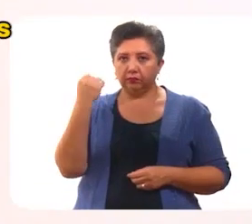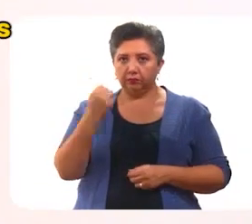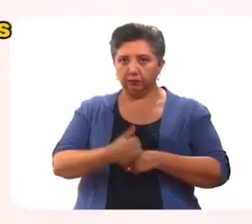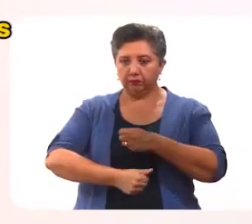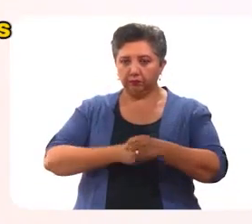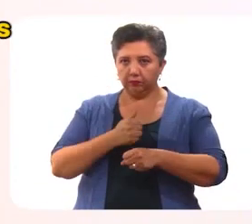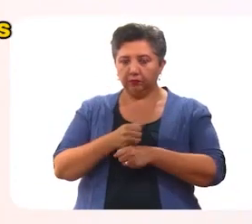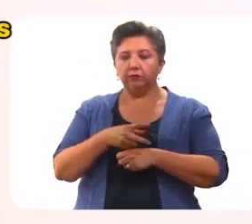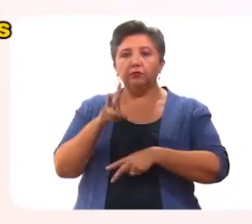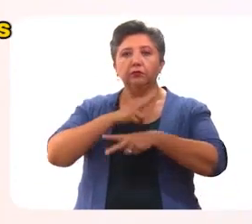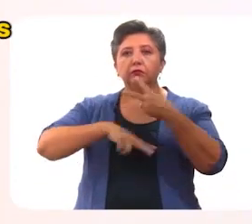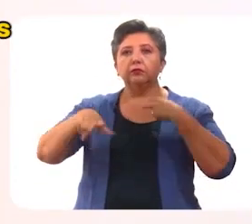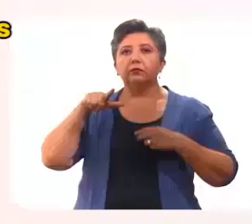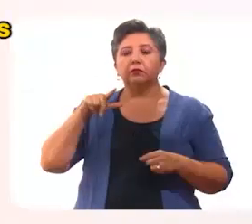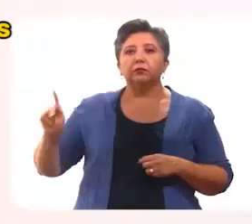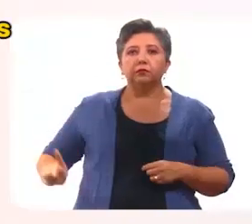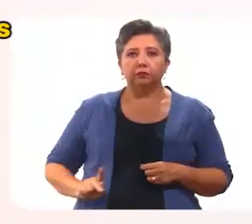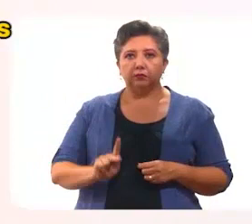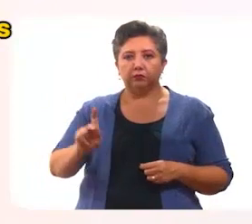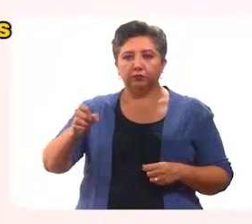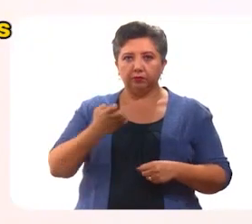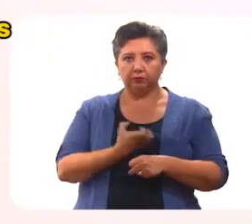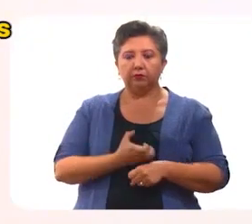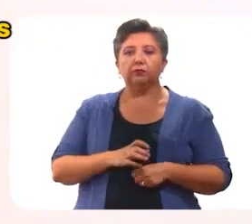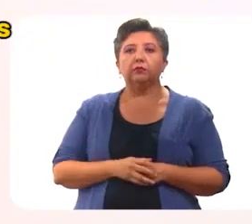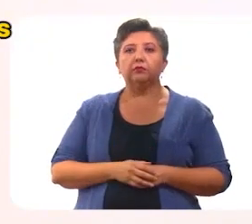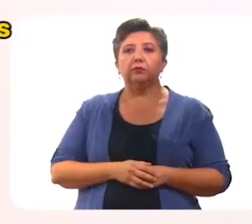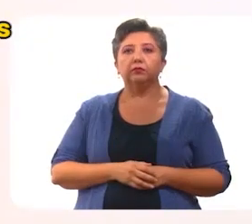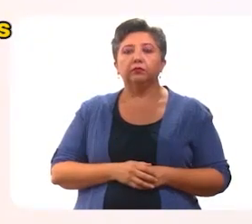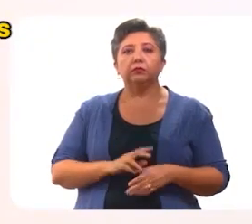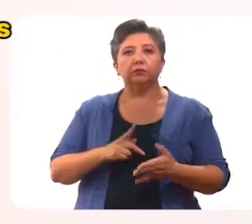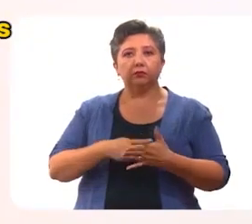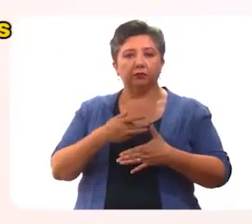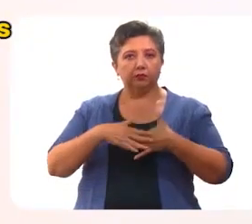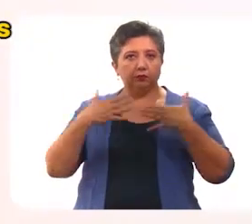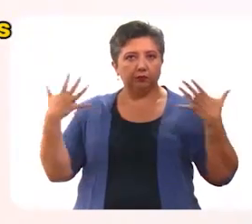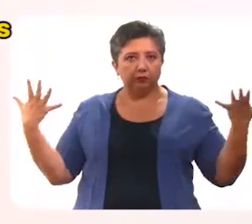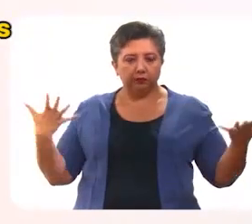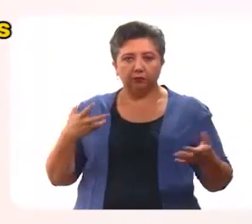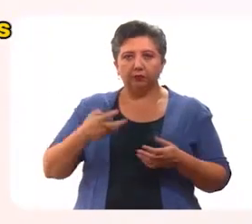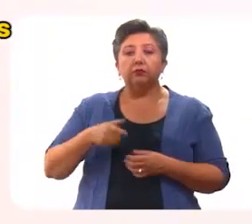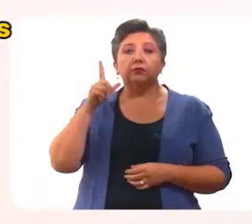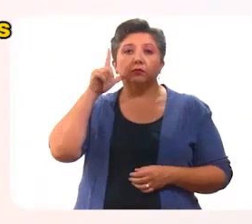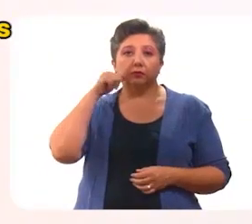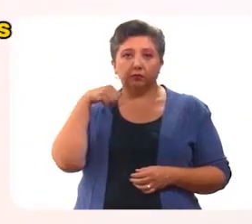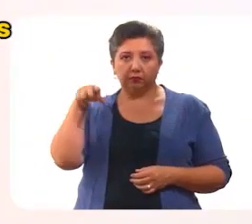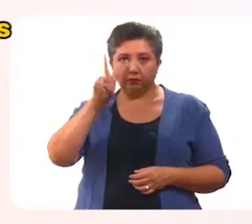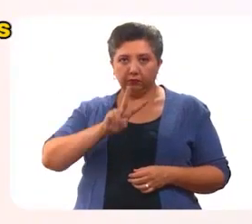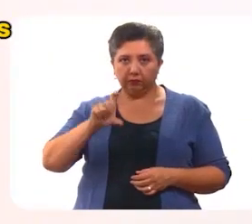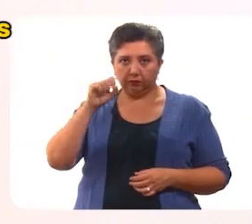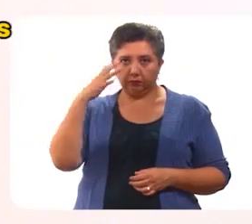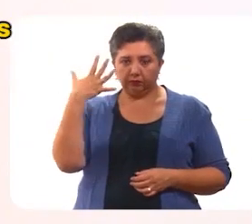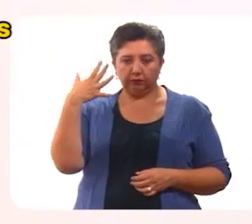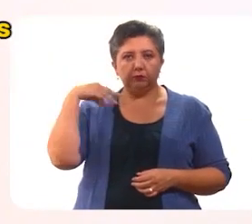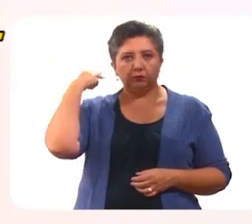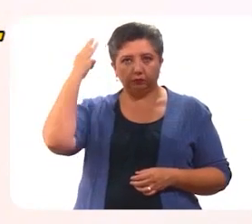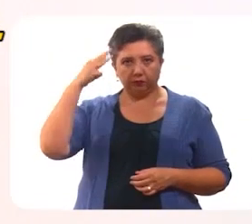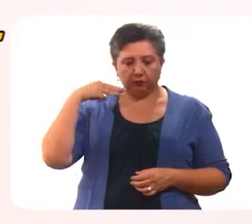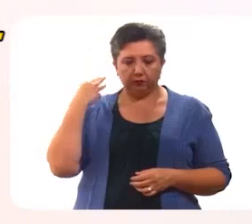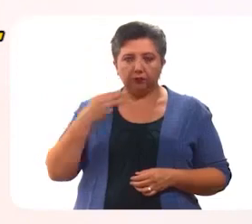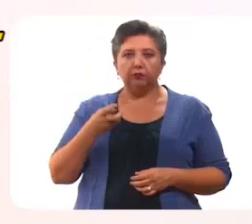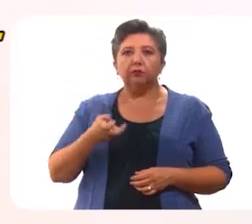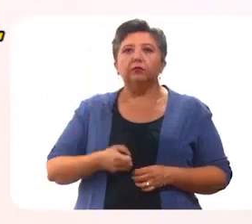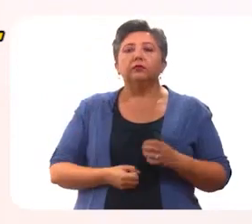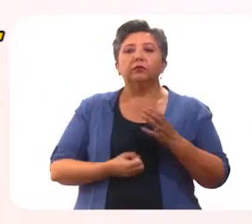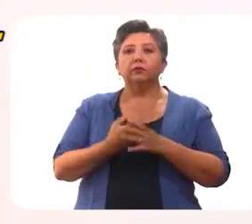años provenientes de 17 municipios del interior del estado, proceso que se llevará a cabo hasta mañana viernes 25 de marzo.